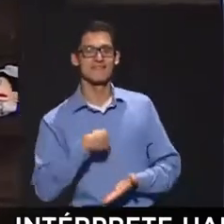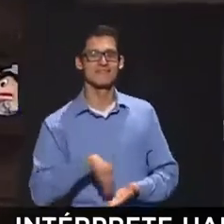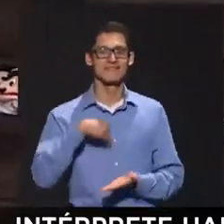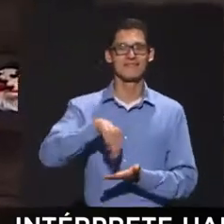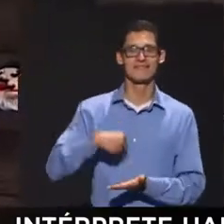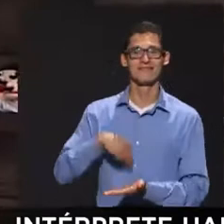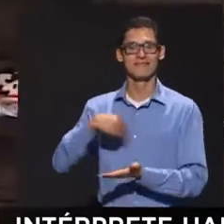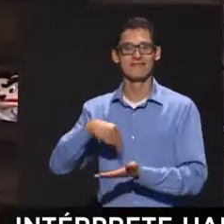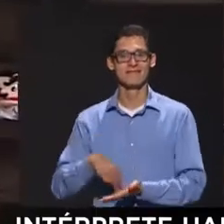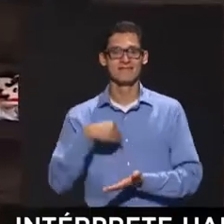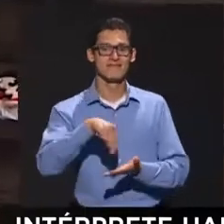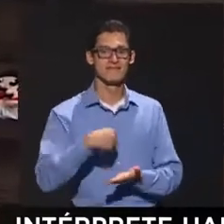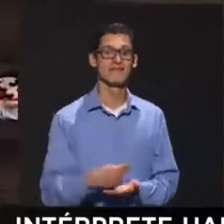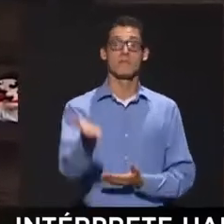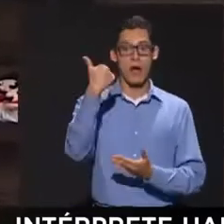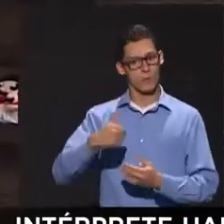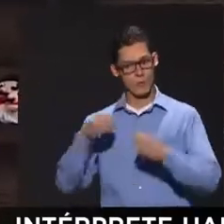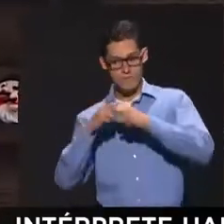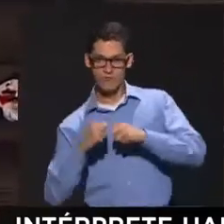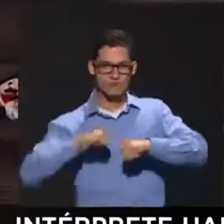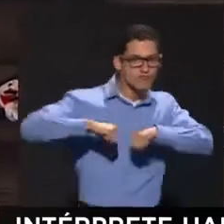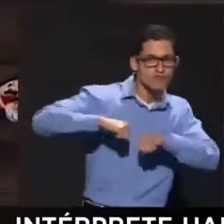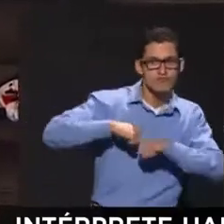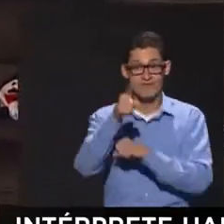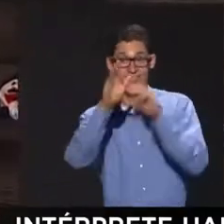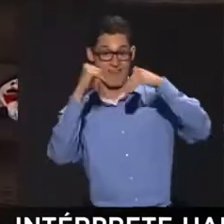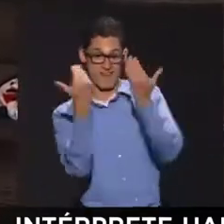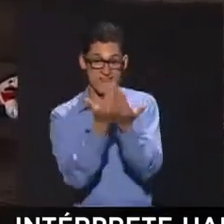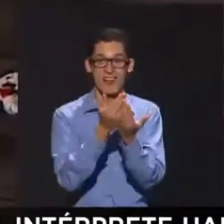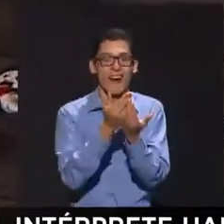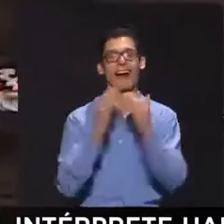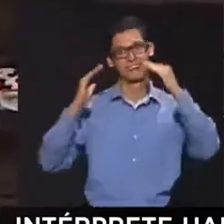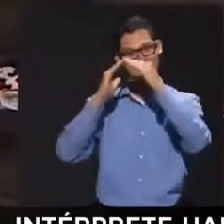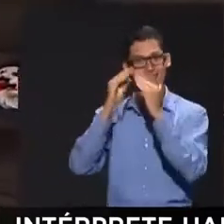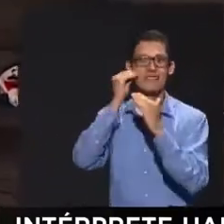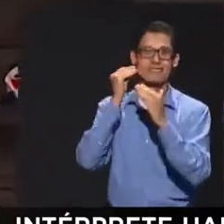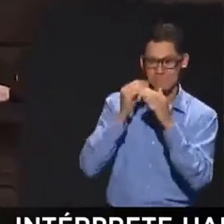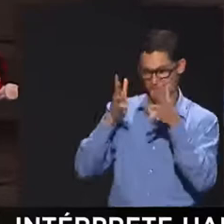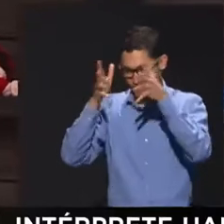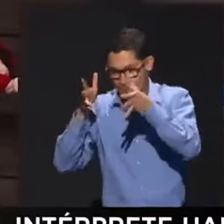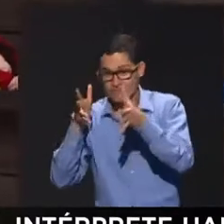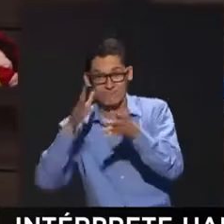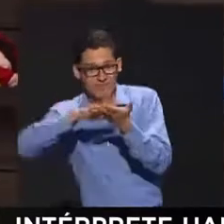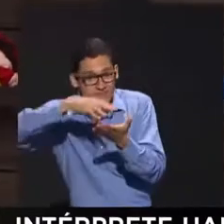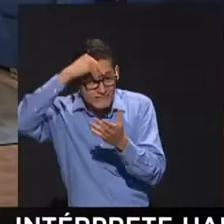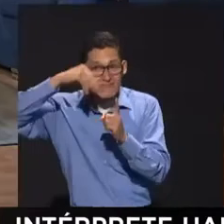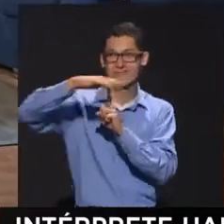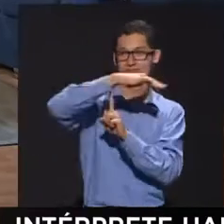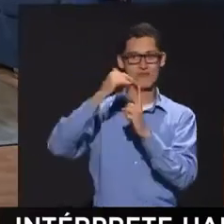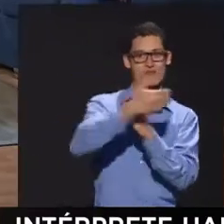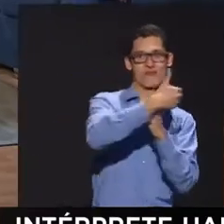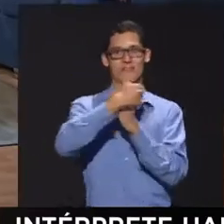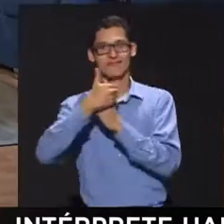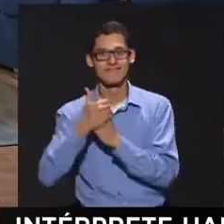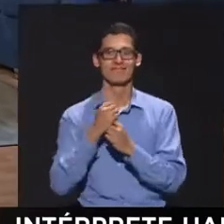Sí. Esto es iniciar con energía. En casa aprendemos entorno escolar protector. Sí. Ya aprendió